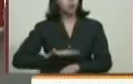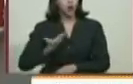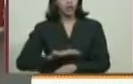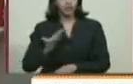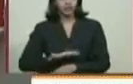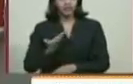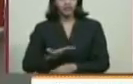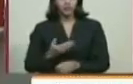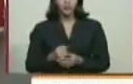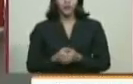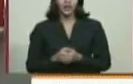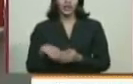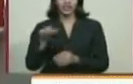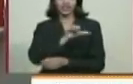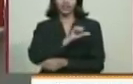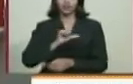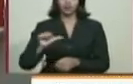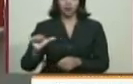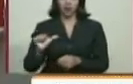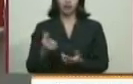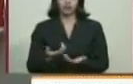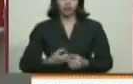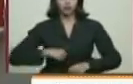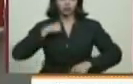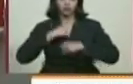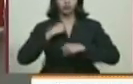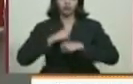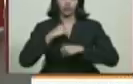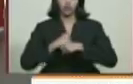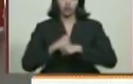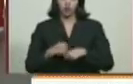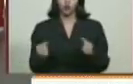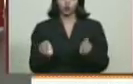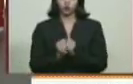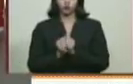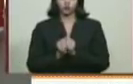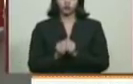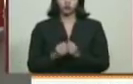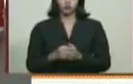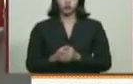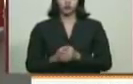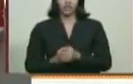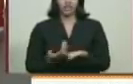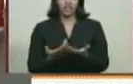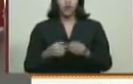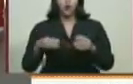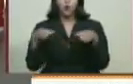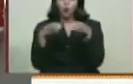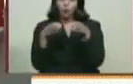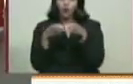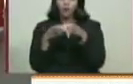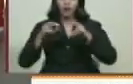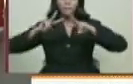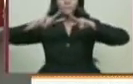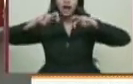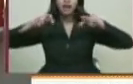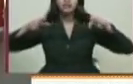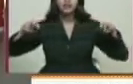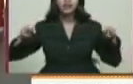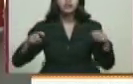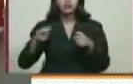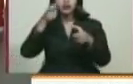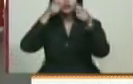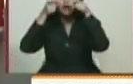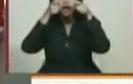estas semanas ha sido ardua la labor, no solamente de los cuerpos de investigaciones, sino de la Fiscalía, en torno a